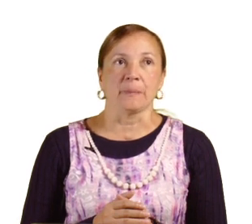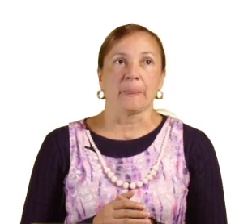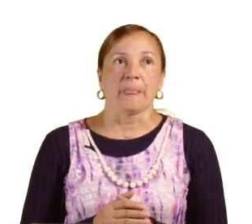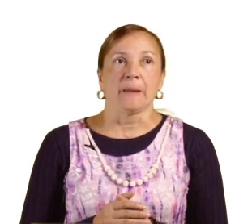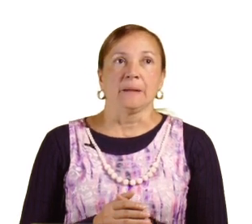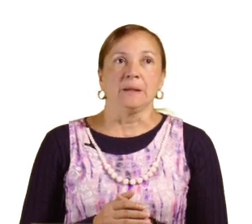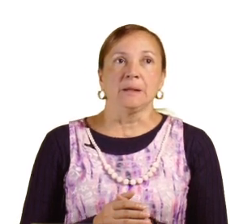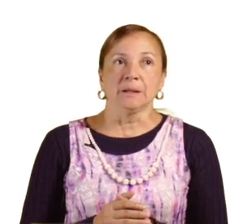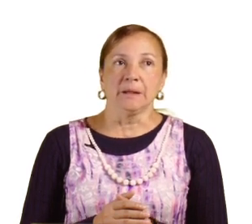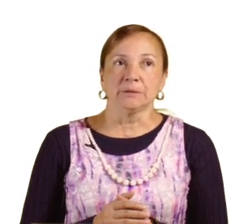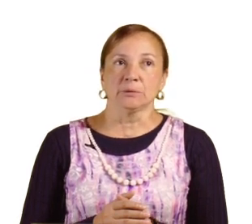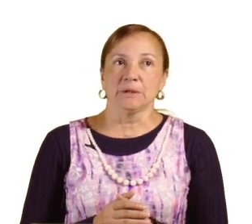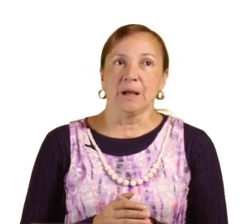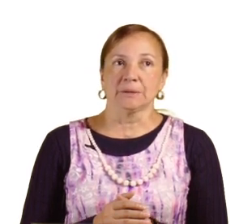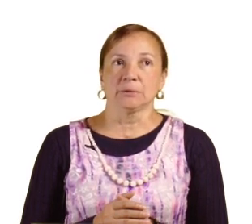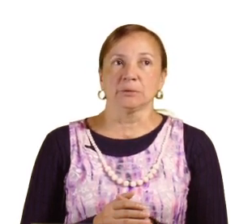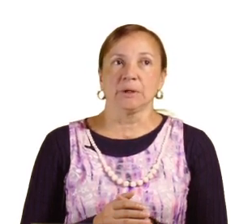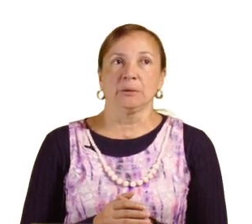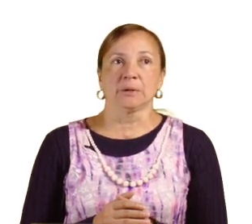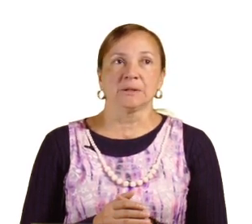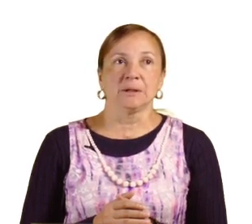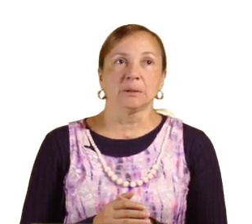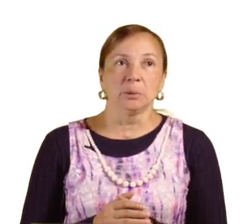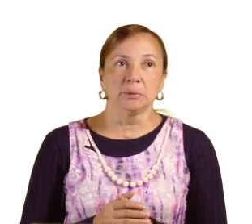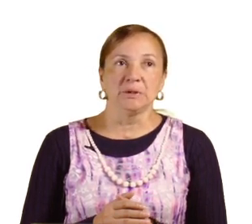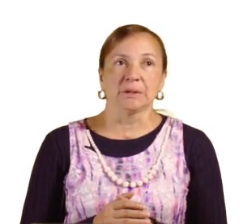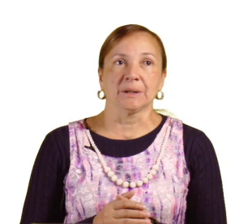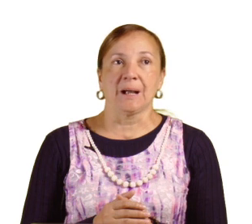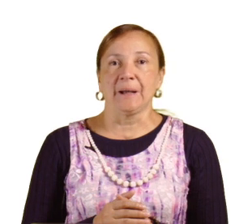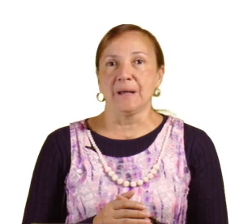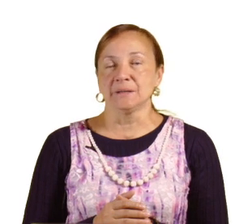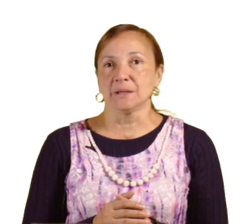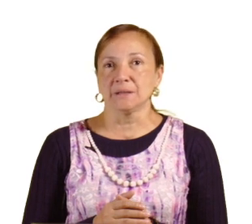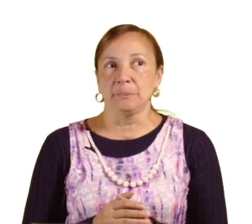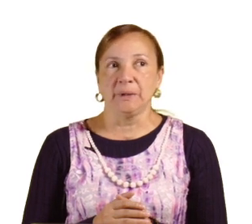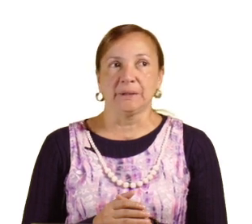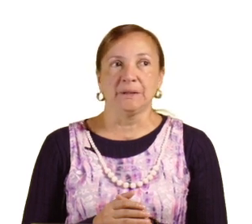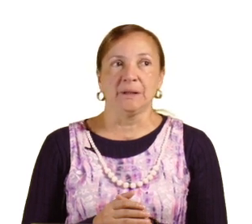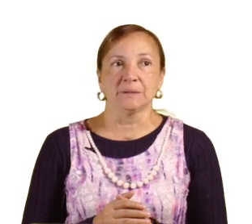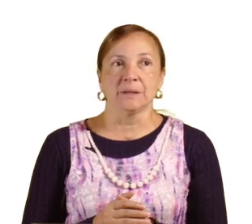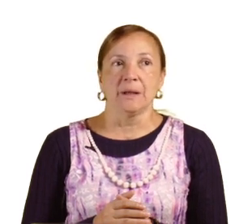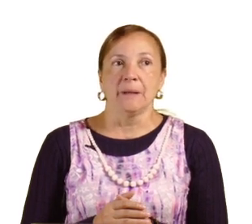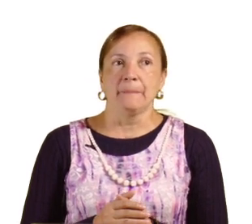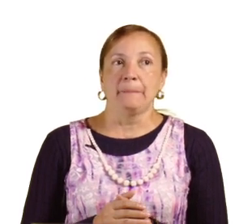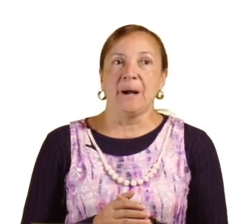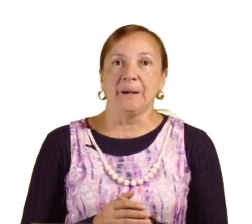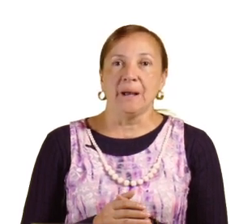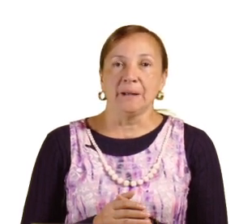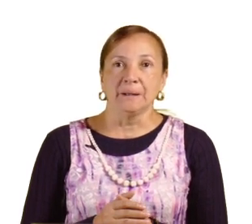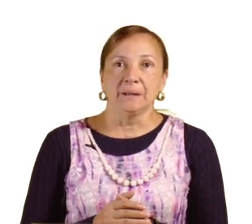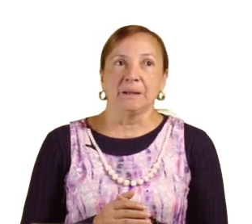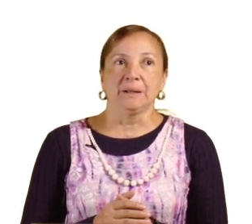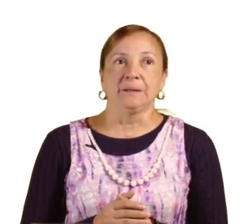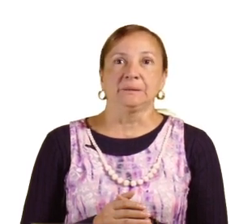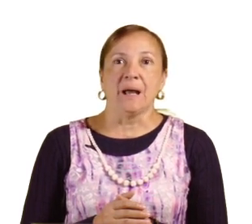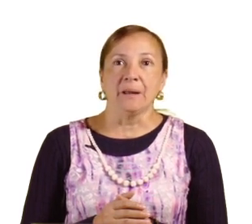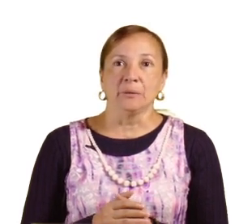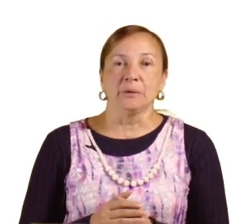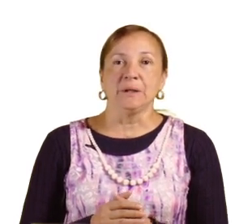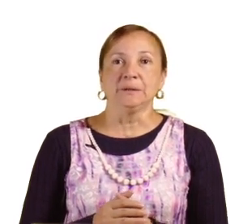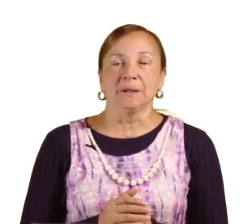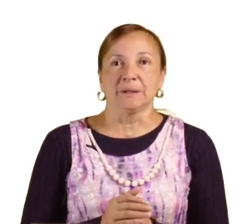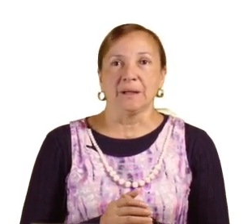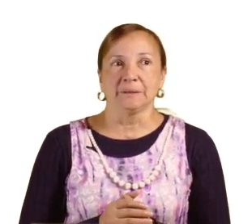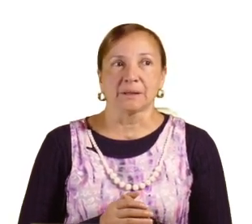financiera, ingresos y gastos en los que se incluyen ganancias y pérdidas para el